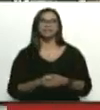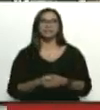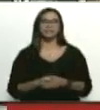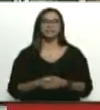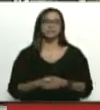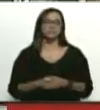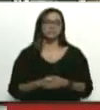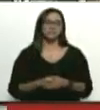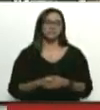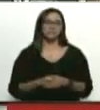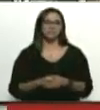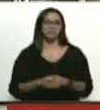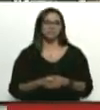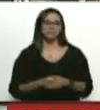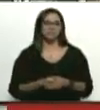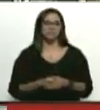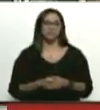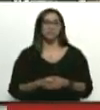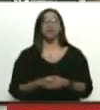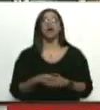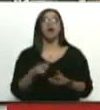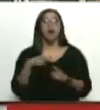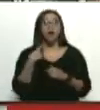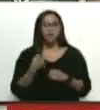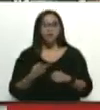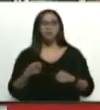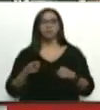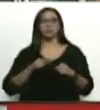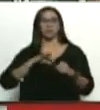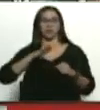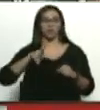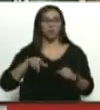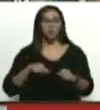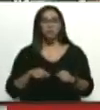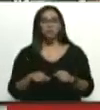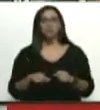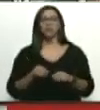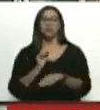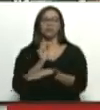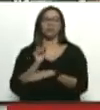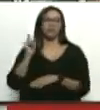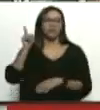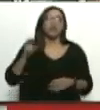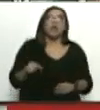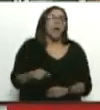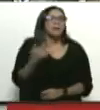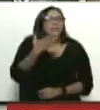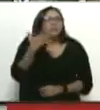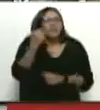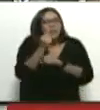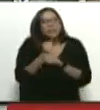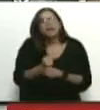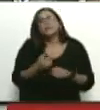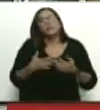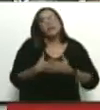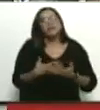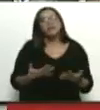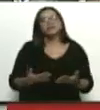A Cliver, lo tienen allá, se llevan a los corruptos y los protegen allá. Parece que están esperando para ofrecerle.